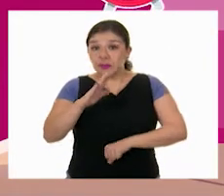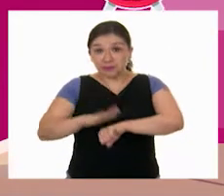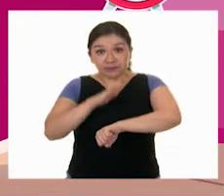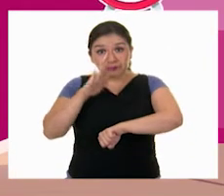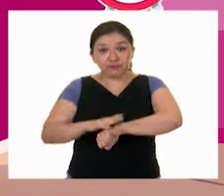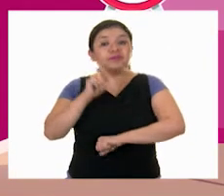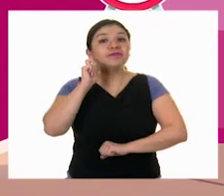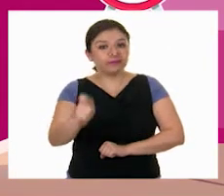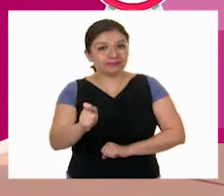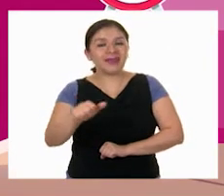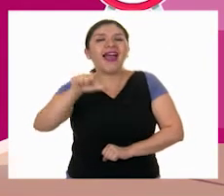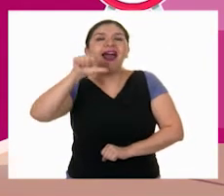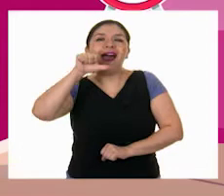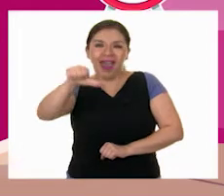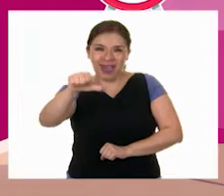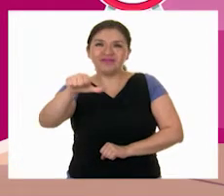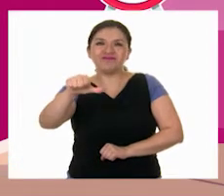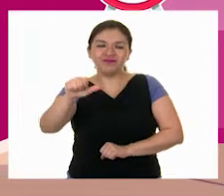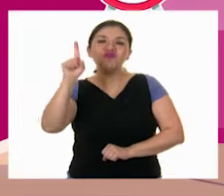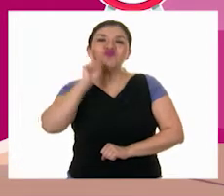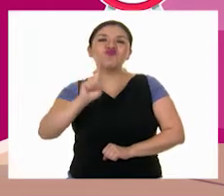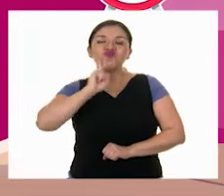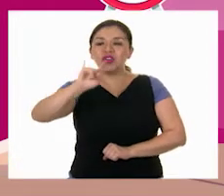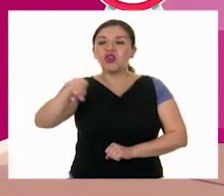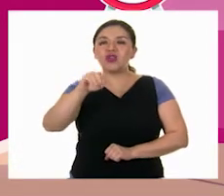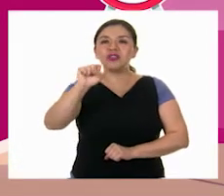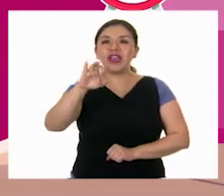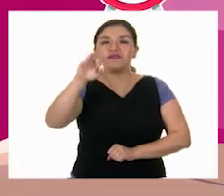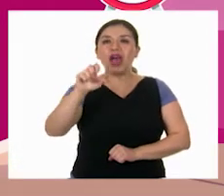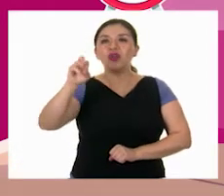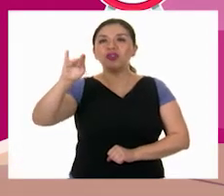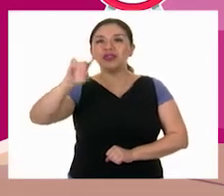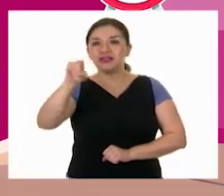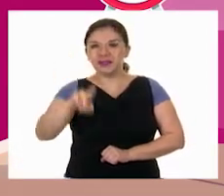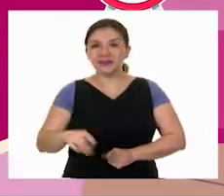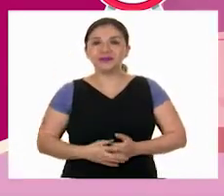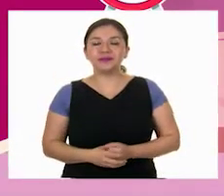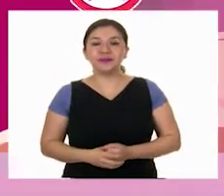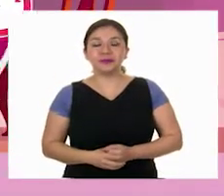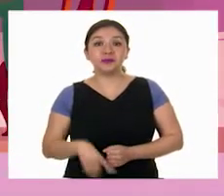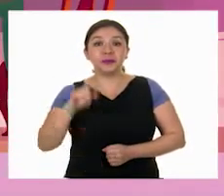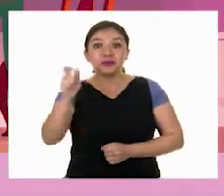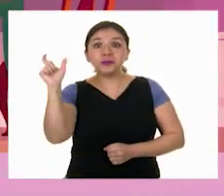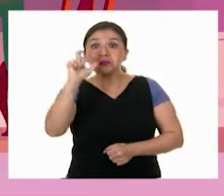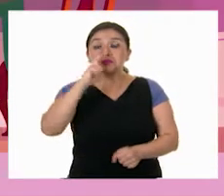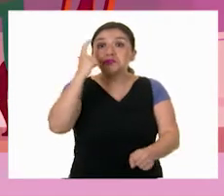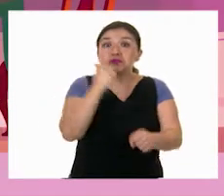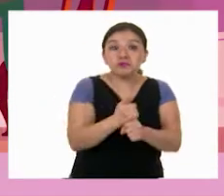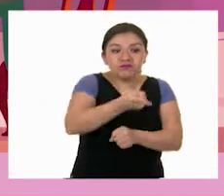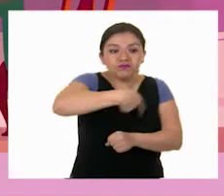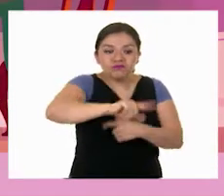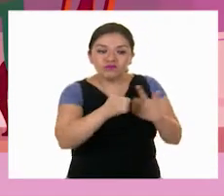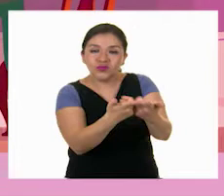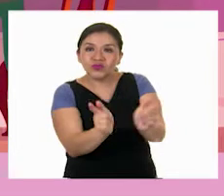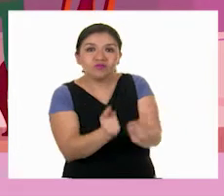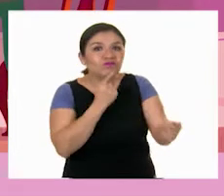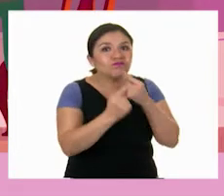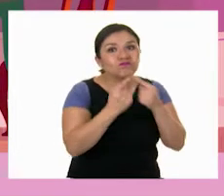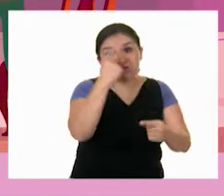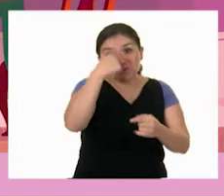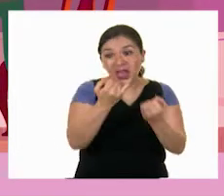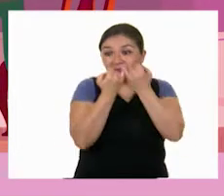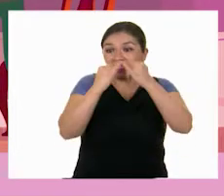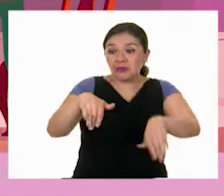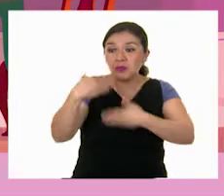La respuesta correcta es A. Josefa Ortiz de Domínguez. El descubrimiento de la conspiración